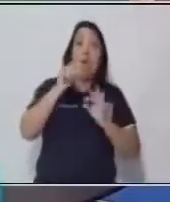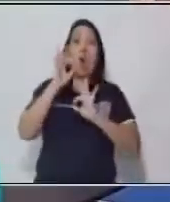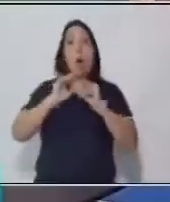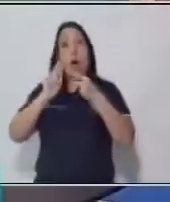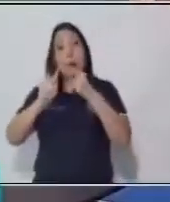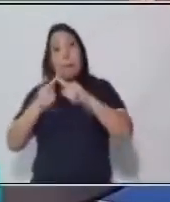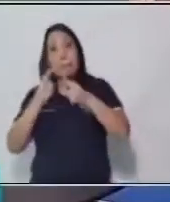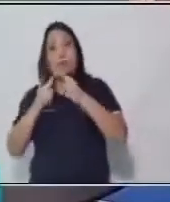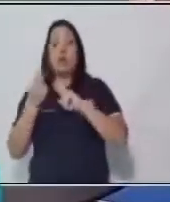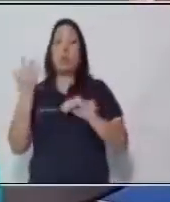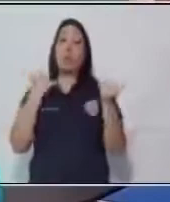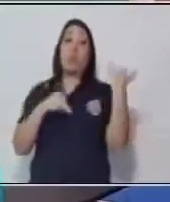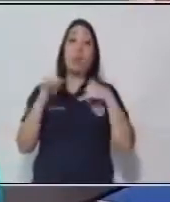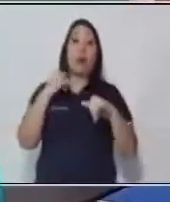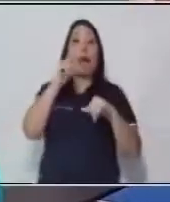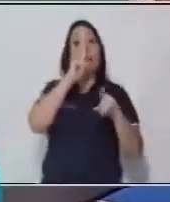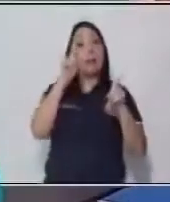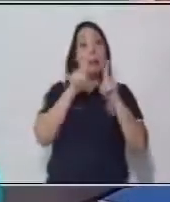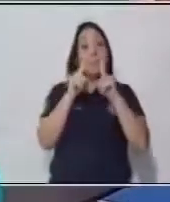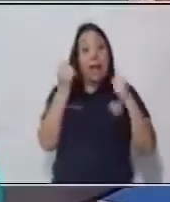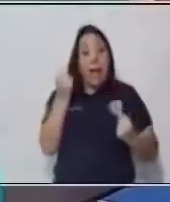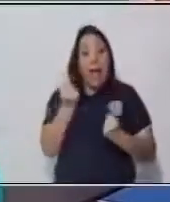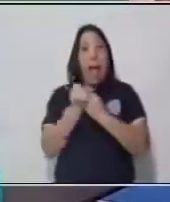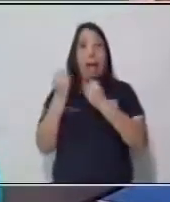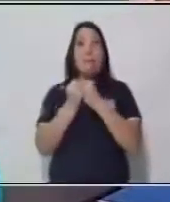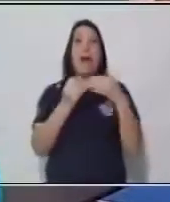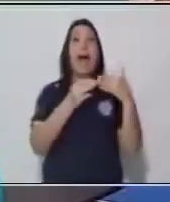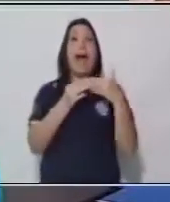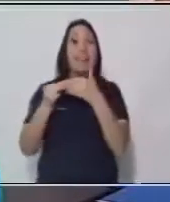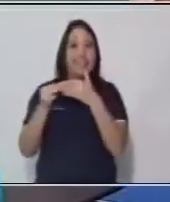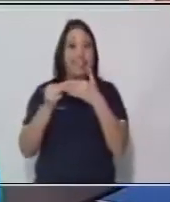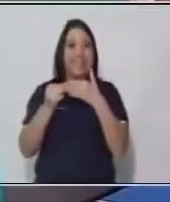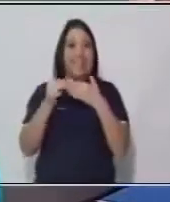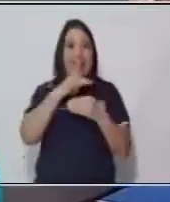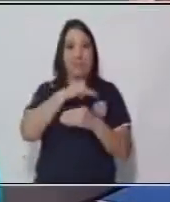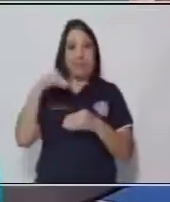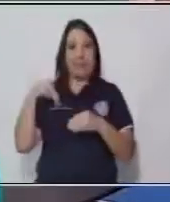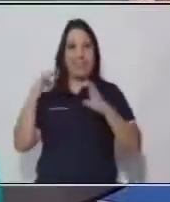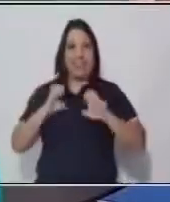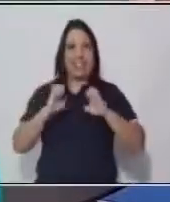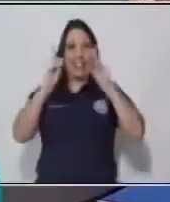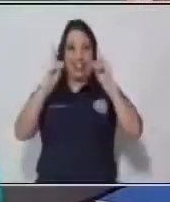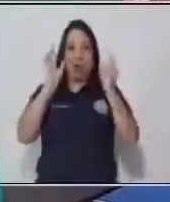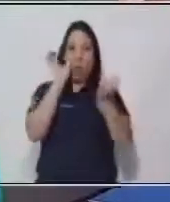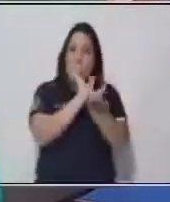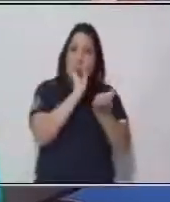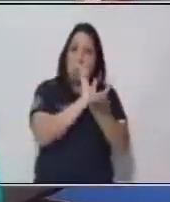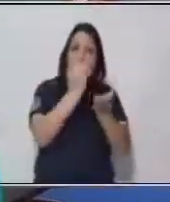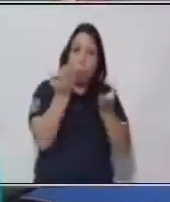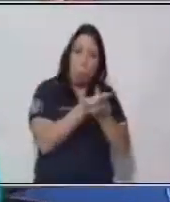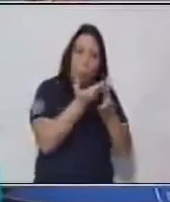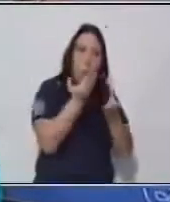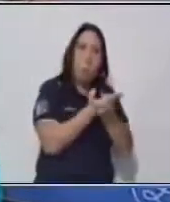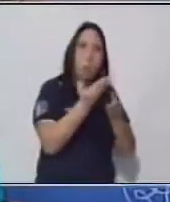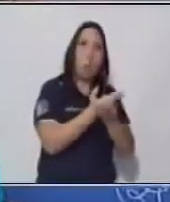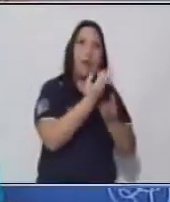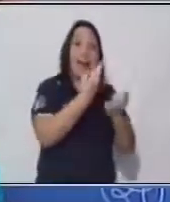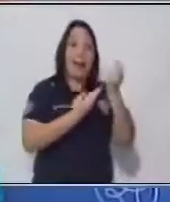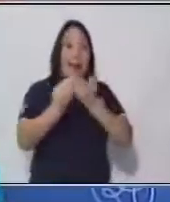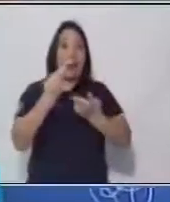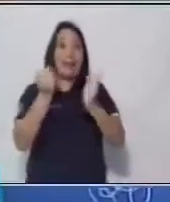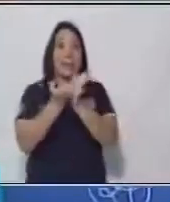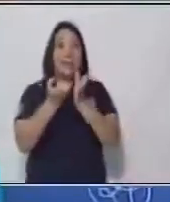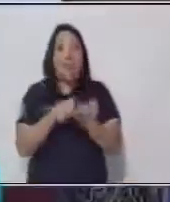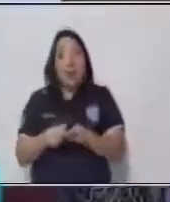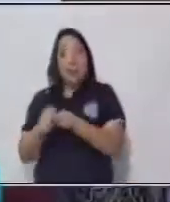y se puede apoyar con su guía de autoaprendizaje. Ten presente guardar tus trabajos y ejercicios en tu